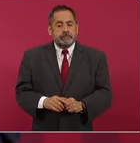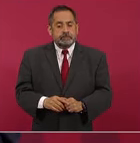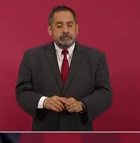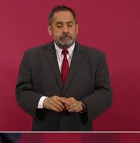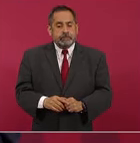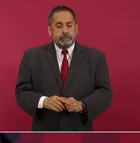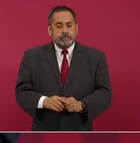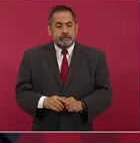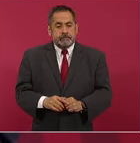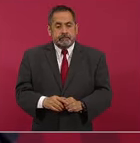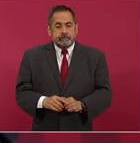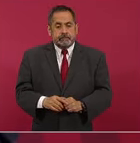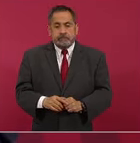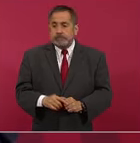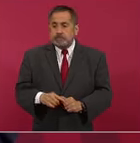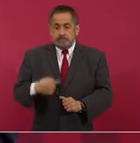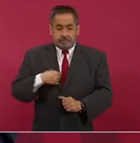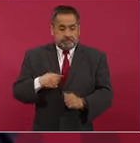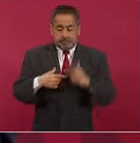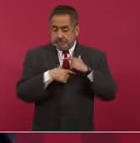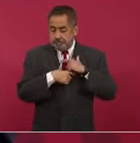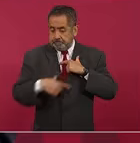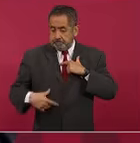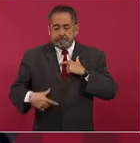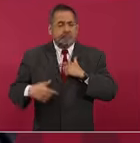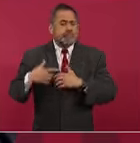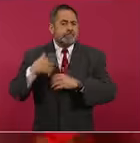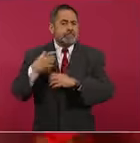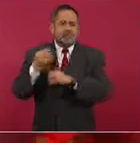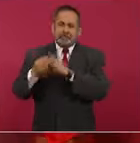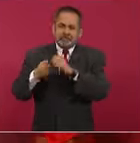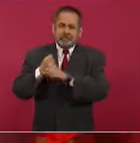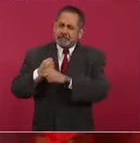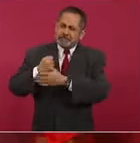a la presidencia luego de luchar muchos años